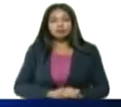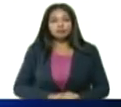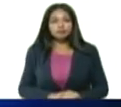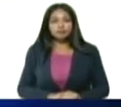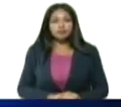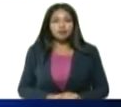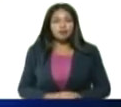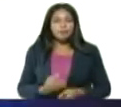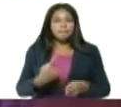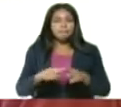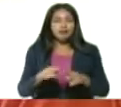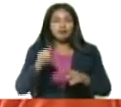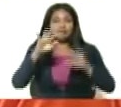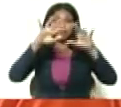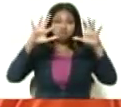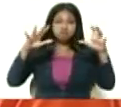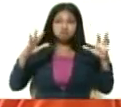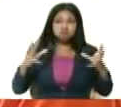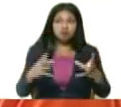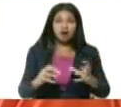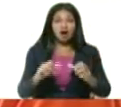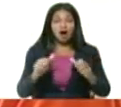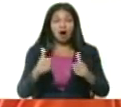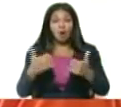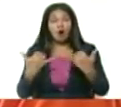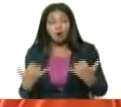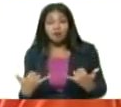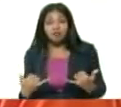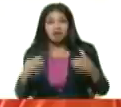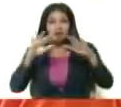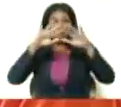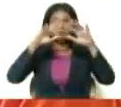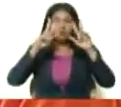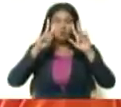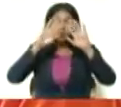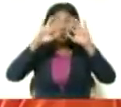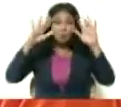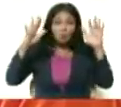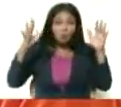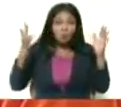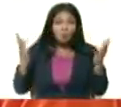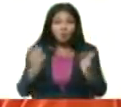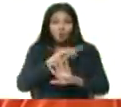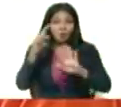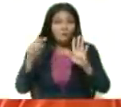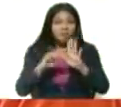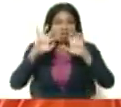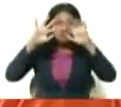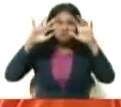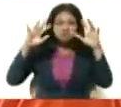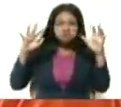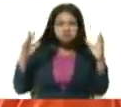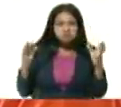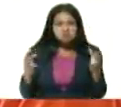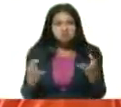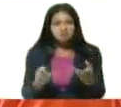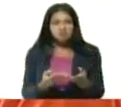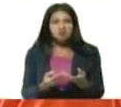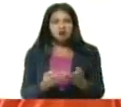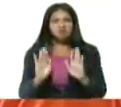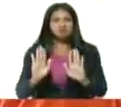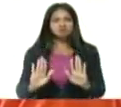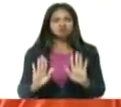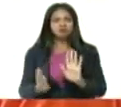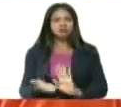Pero como esa pandemia actual es global, universal, por eso la presión de la contención es